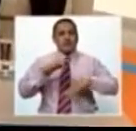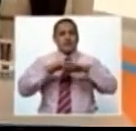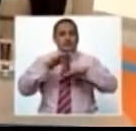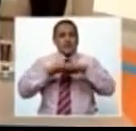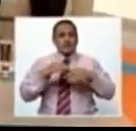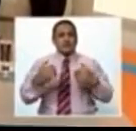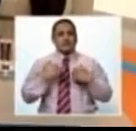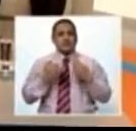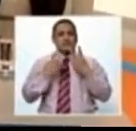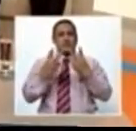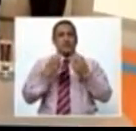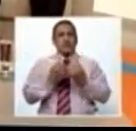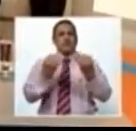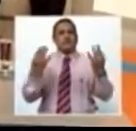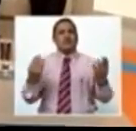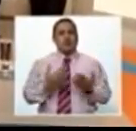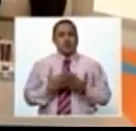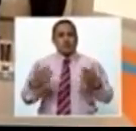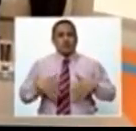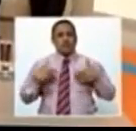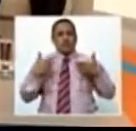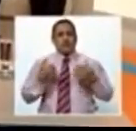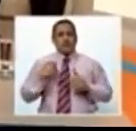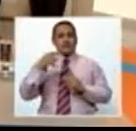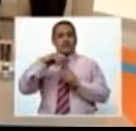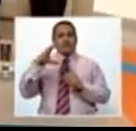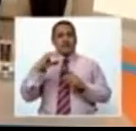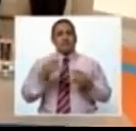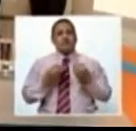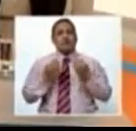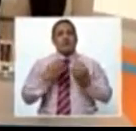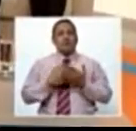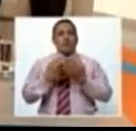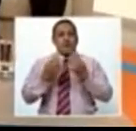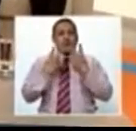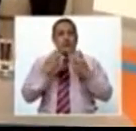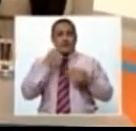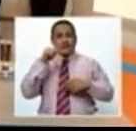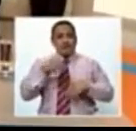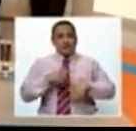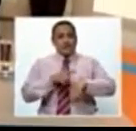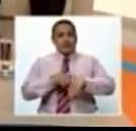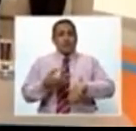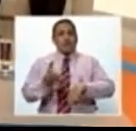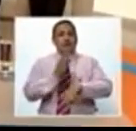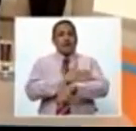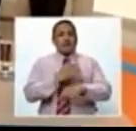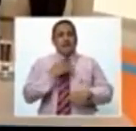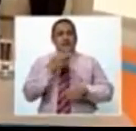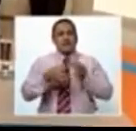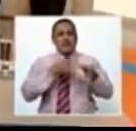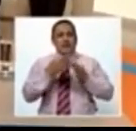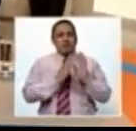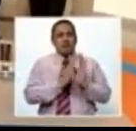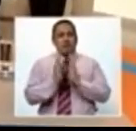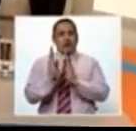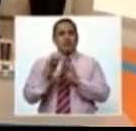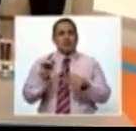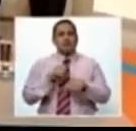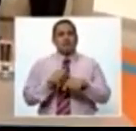que tiene como una suerte de abanico de posibilidades el tribunal para definir, es desde este momento el que empieza a computarse el